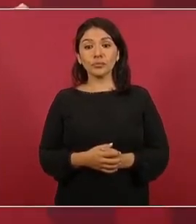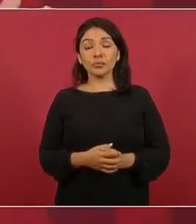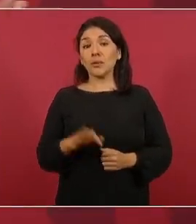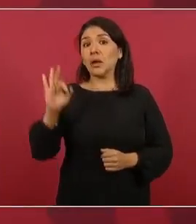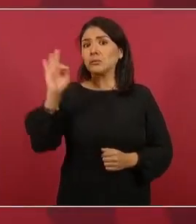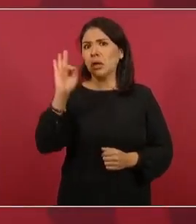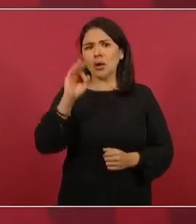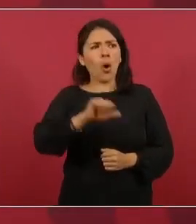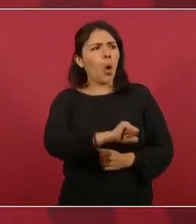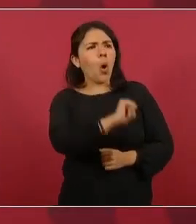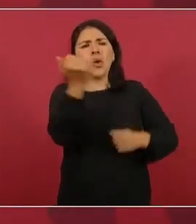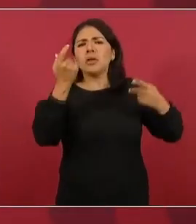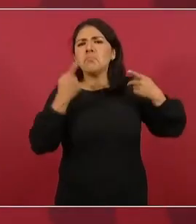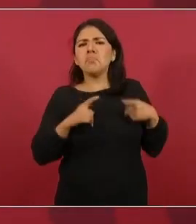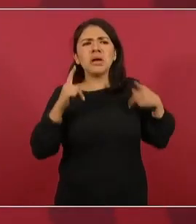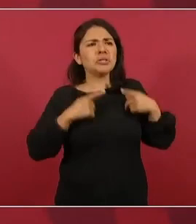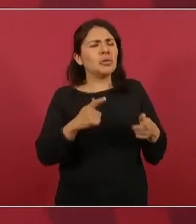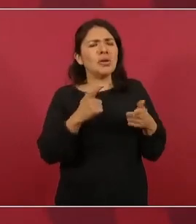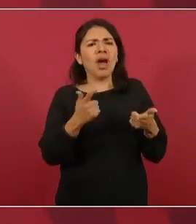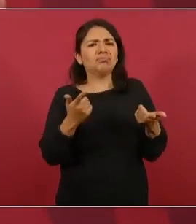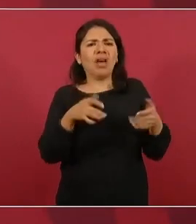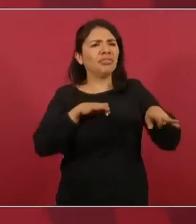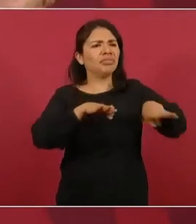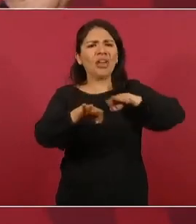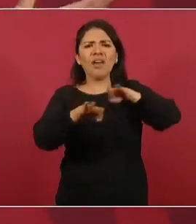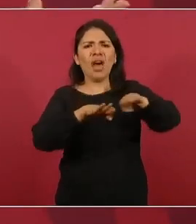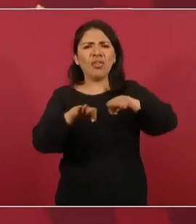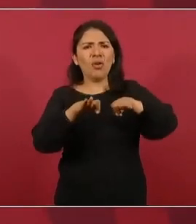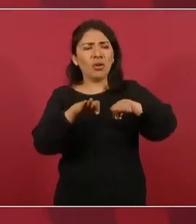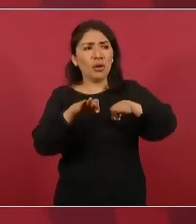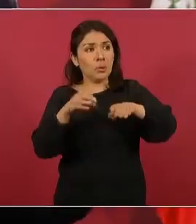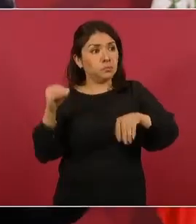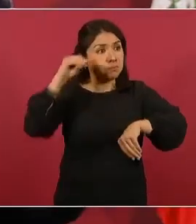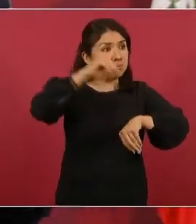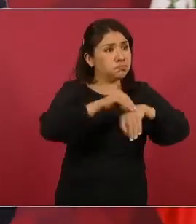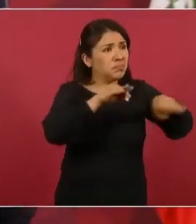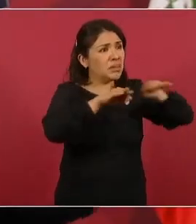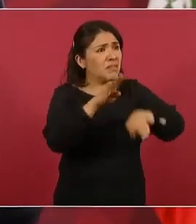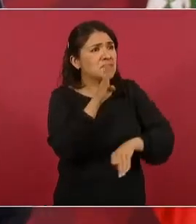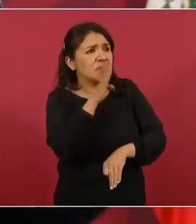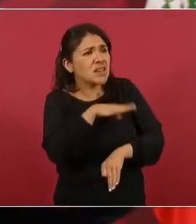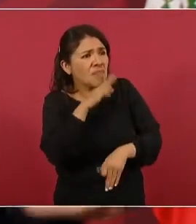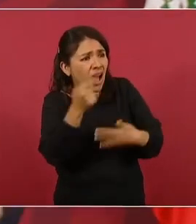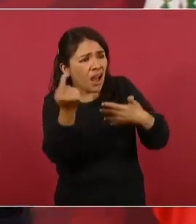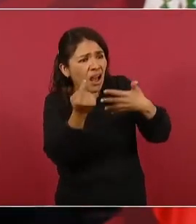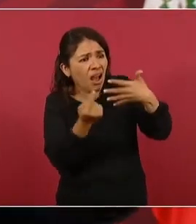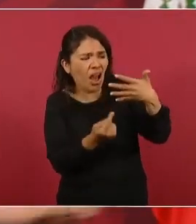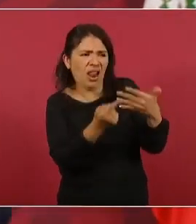cualquier trabajador, ya los hubiesen despedido. O sea, no es